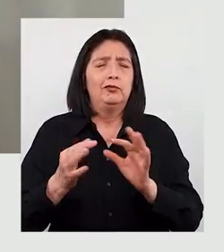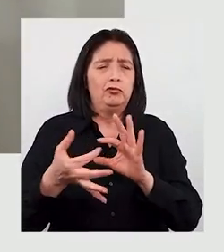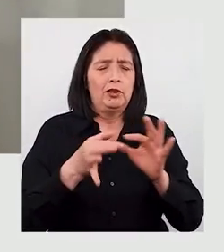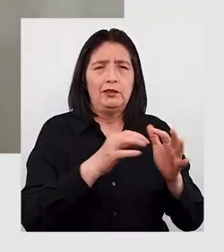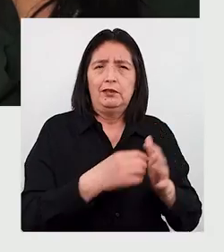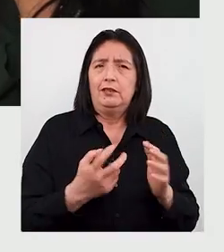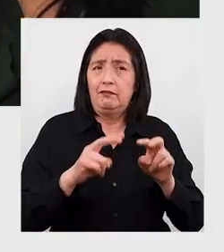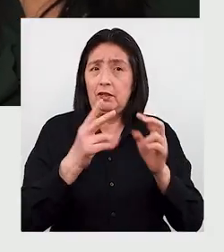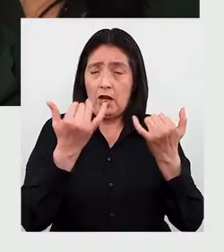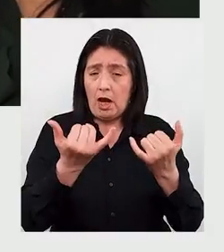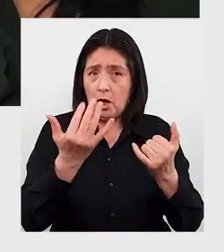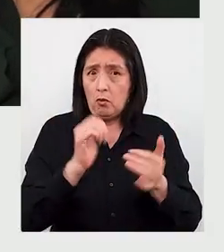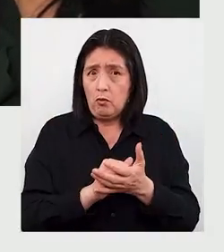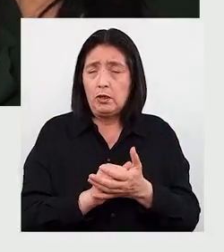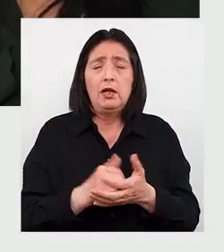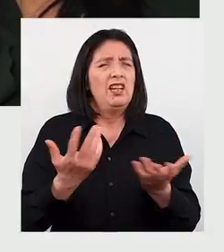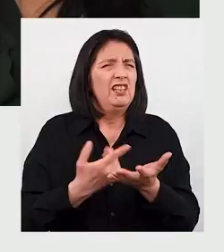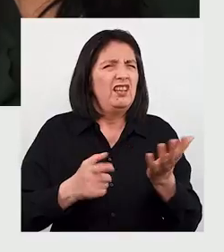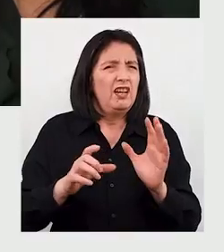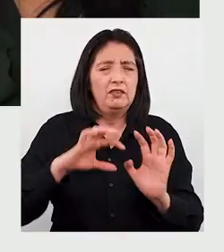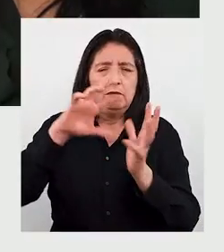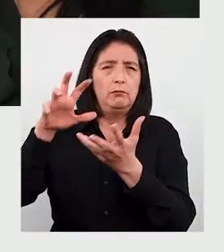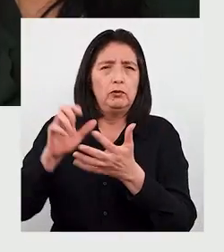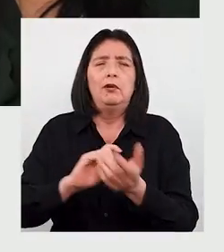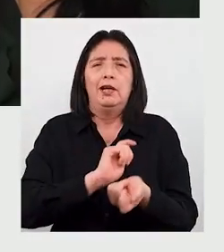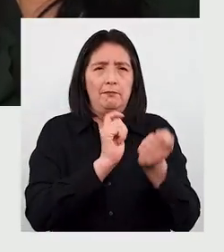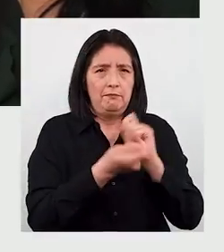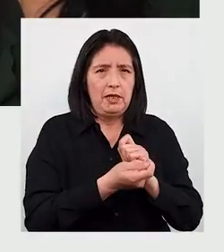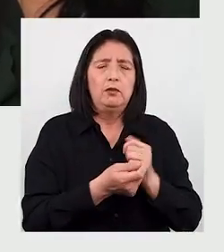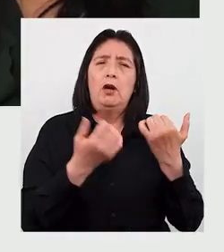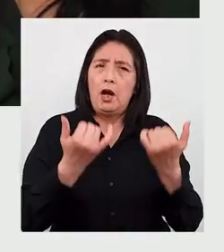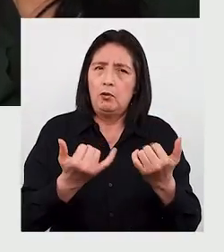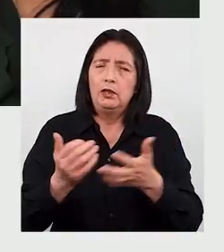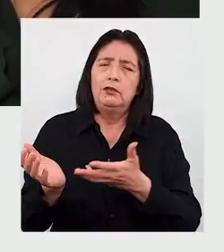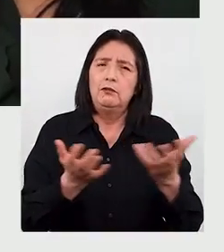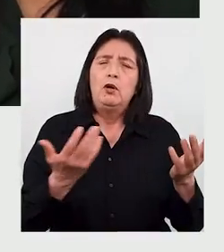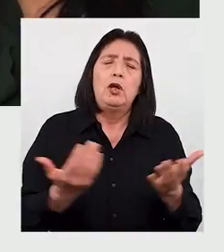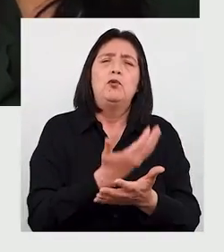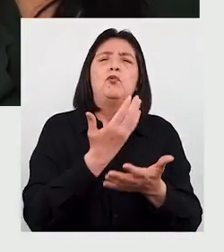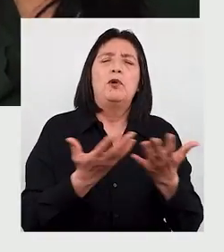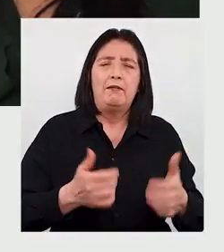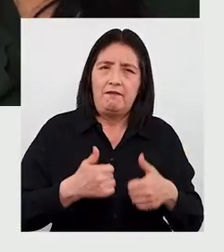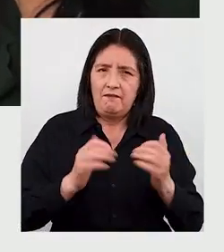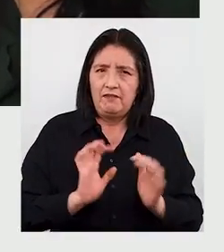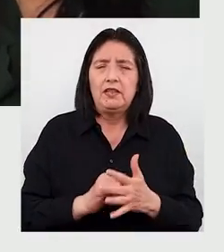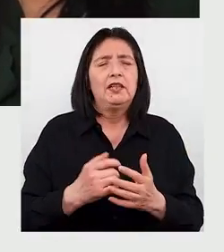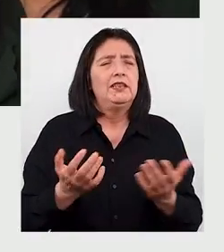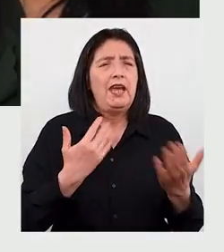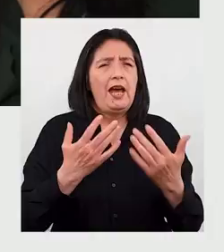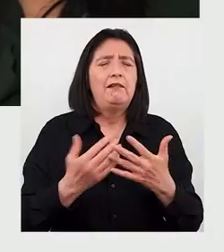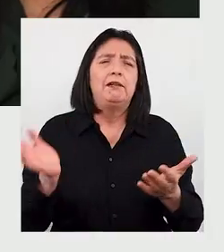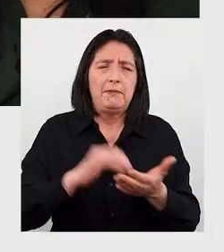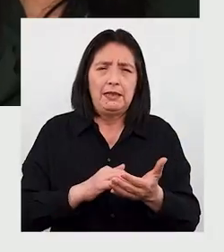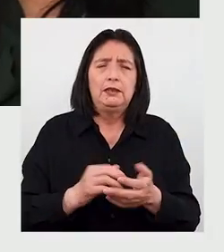de valor. Hoy en día, la tendencia global ha variado y nos lleva a una nueva realidad, pues se habla cada vez